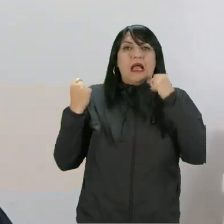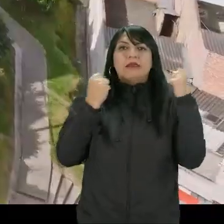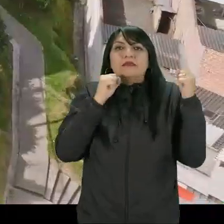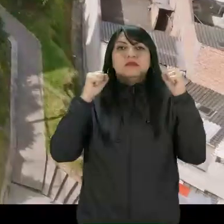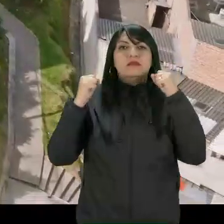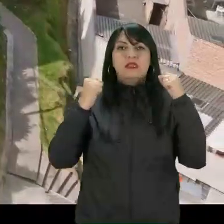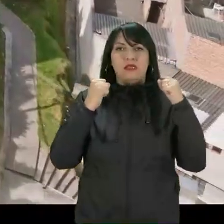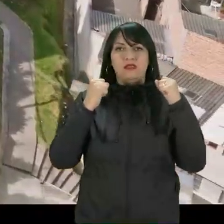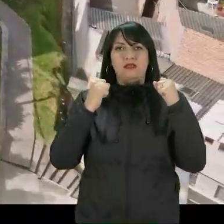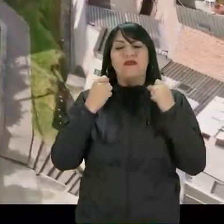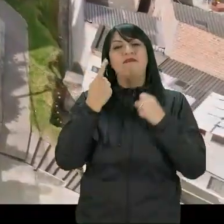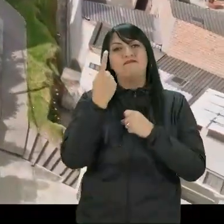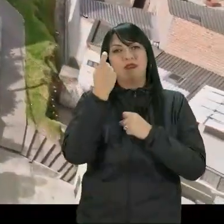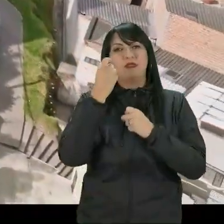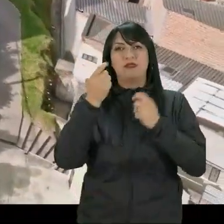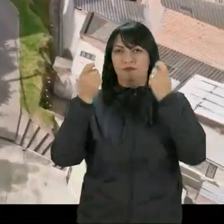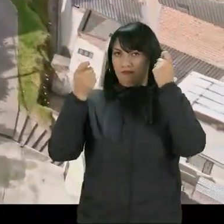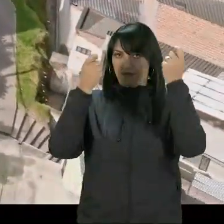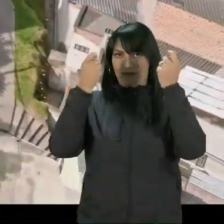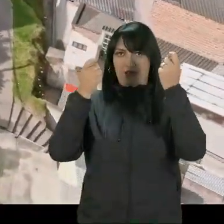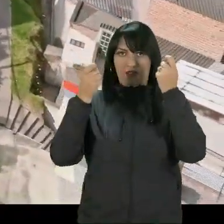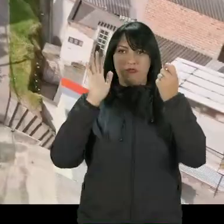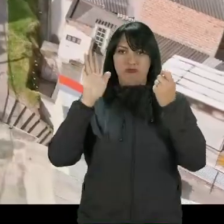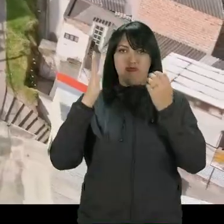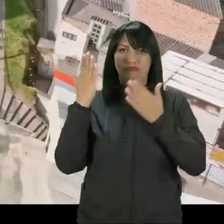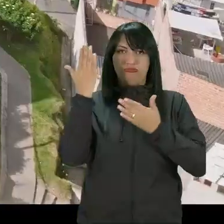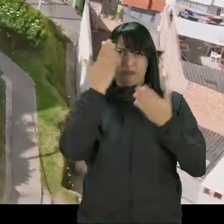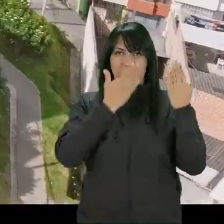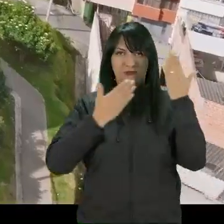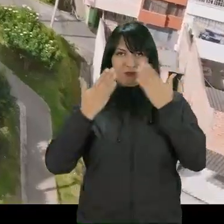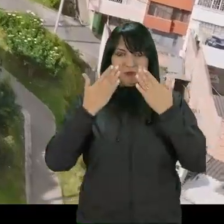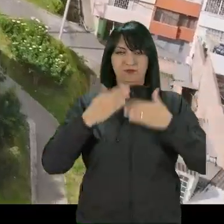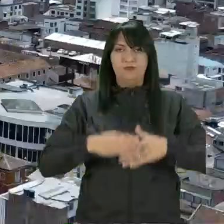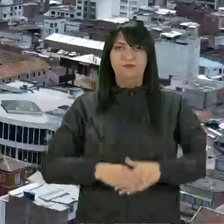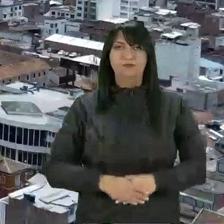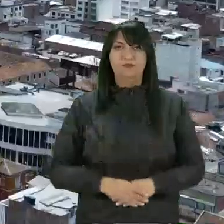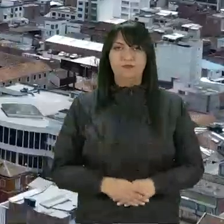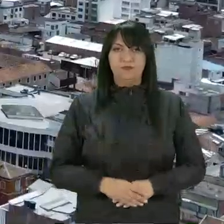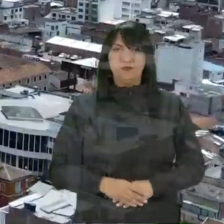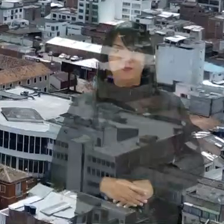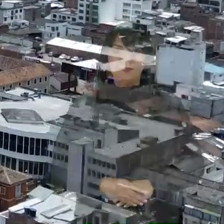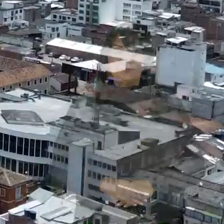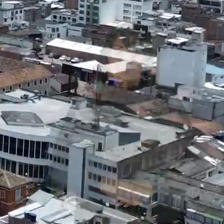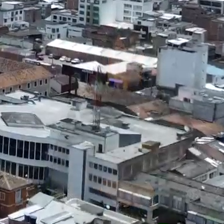diagnosticadas con ansiedad y no han hecho un buen manejo de este diagnóstico